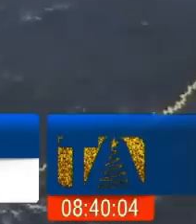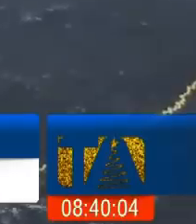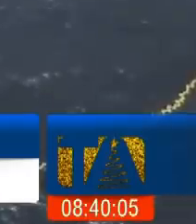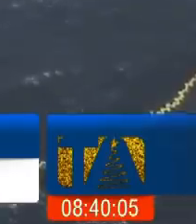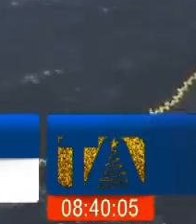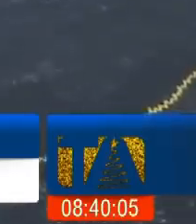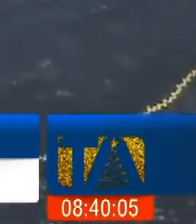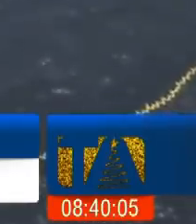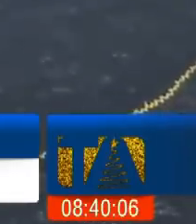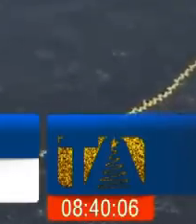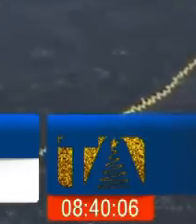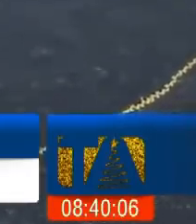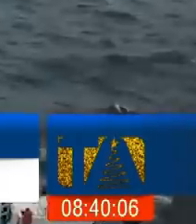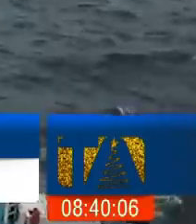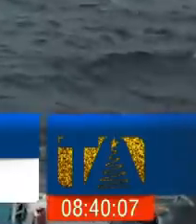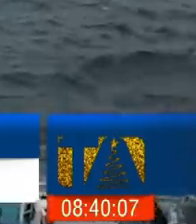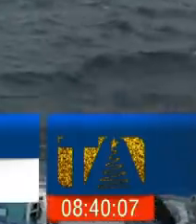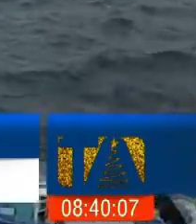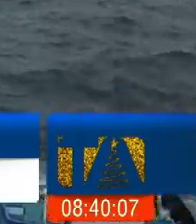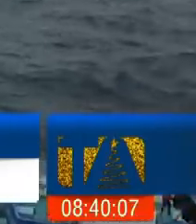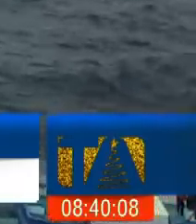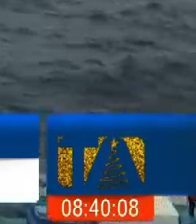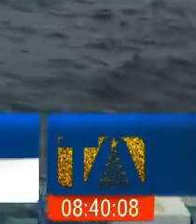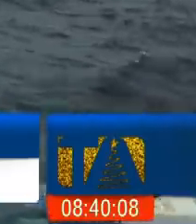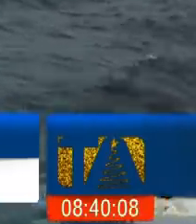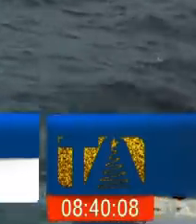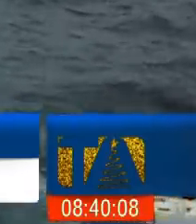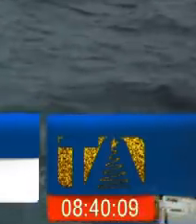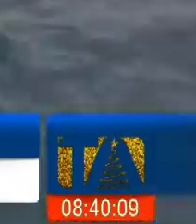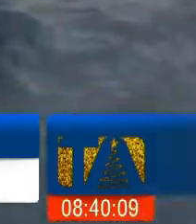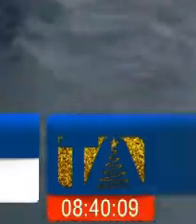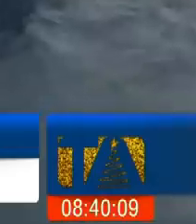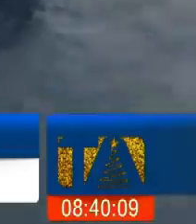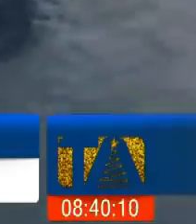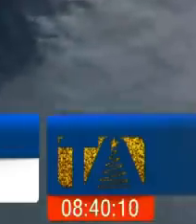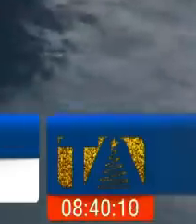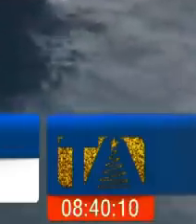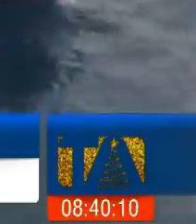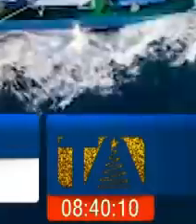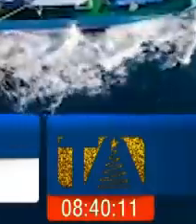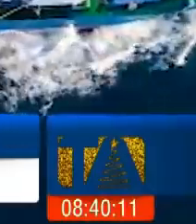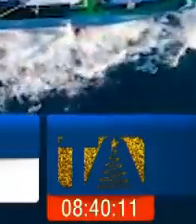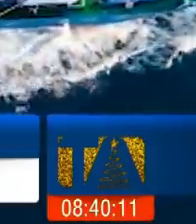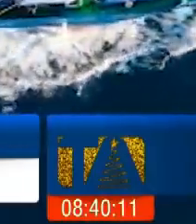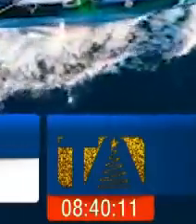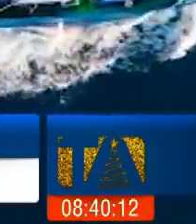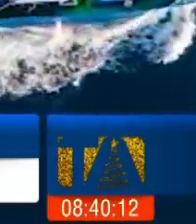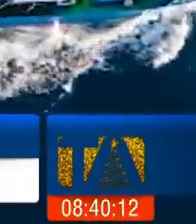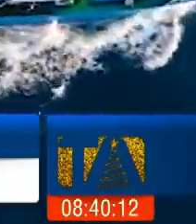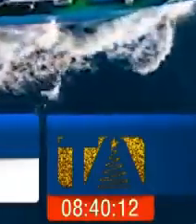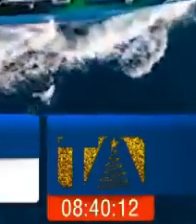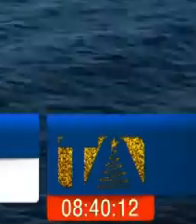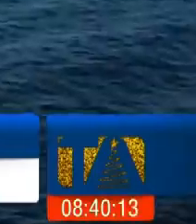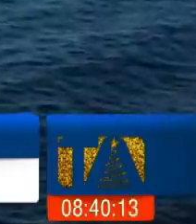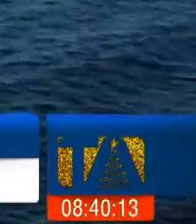marina alrededor de las islas es la pesca ilegal. Barcos pesqueros se meten a la zona económica exclusiva de Galápagos para pescar, por